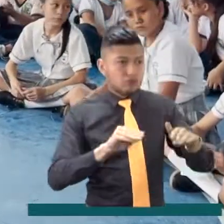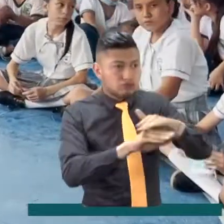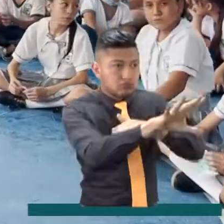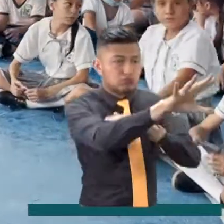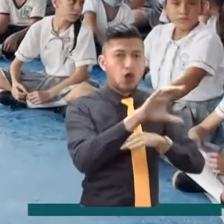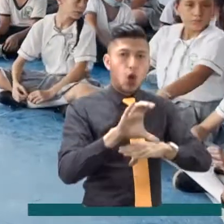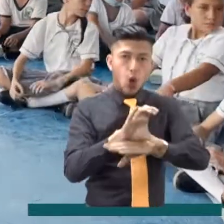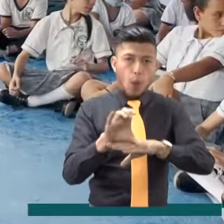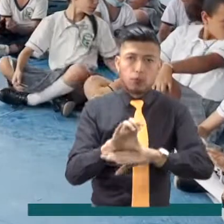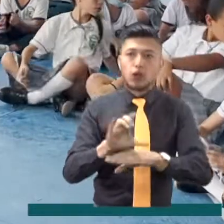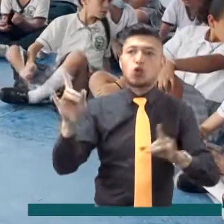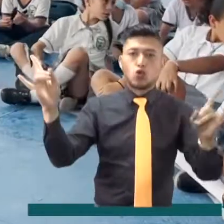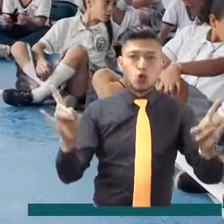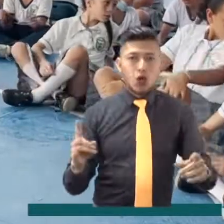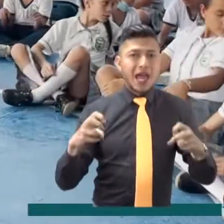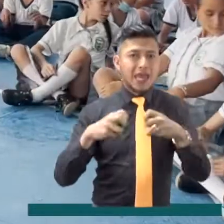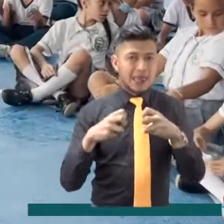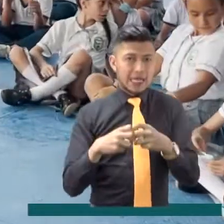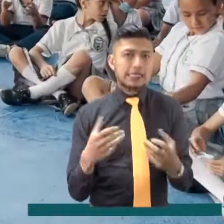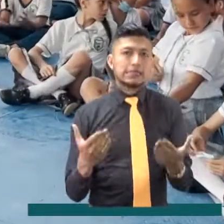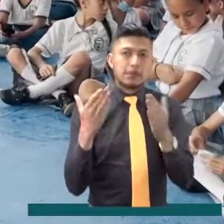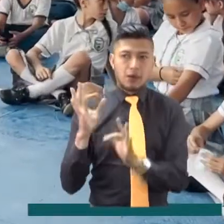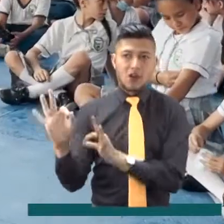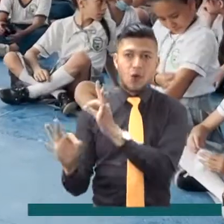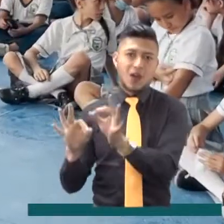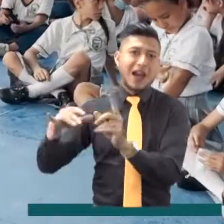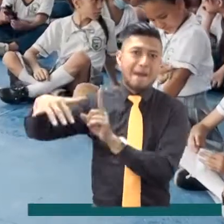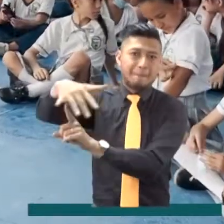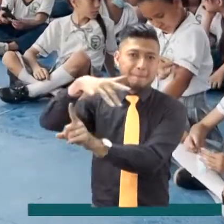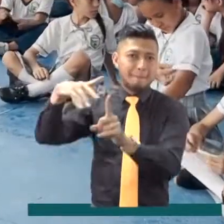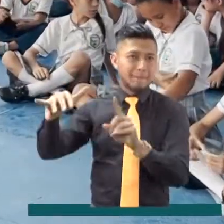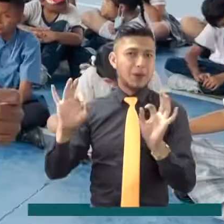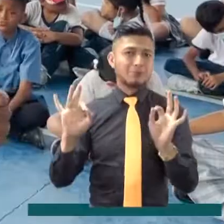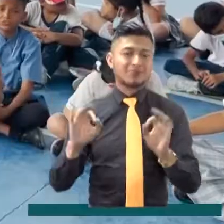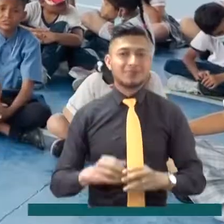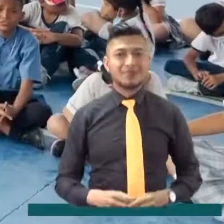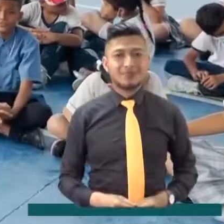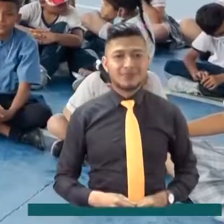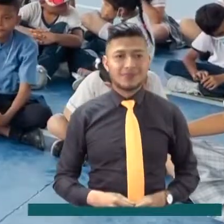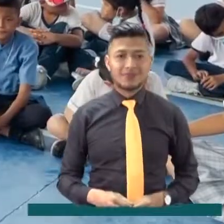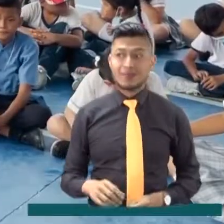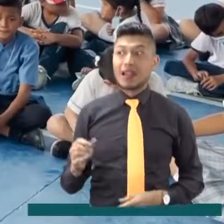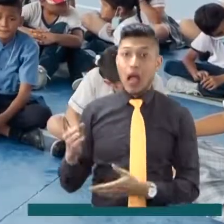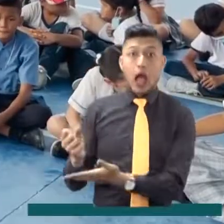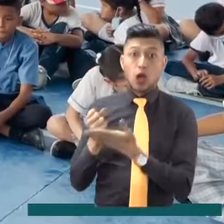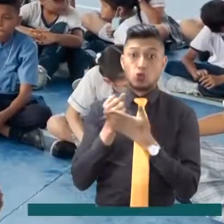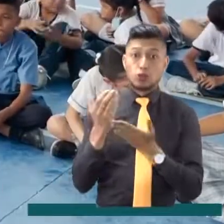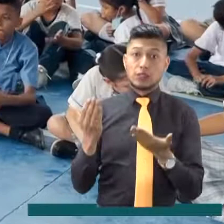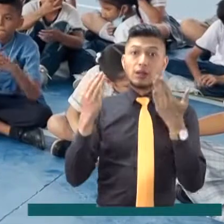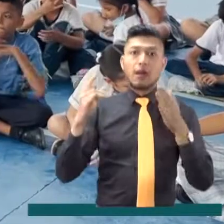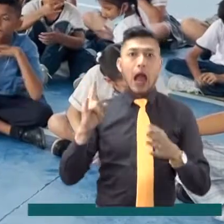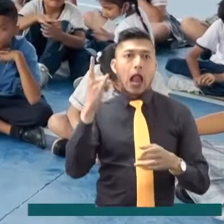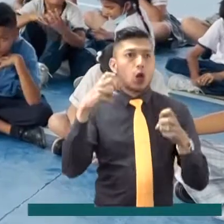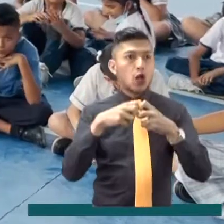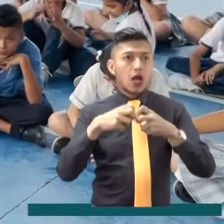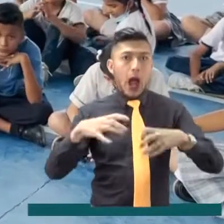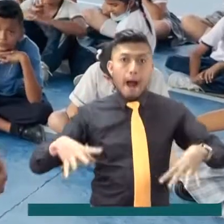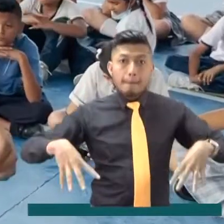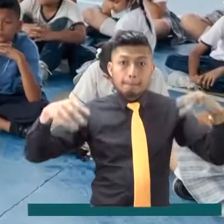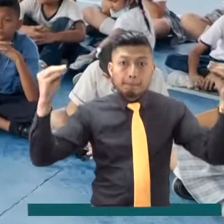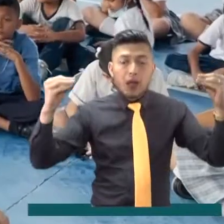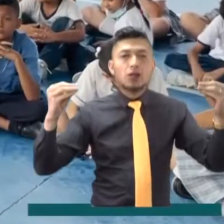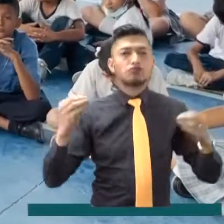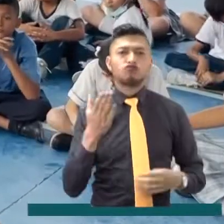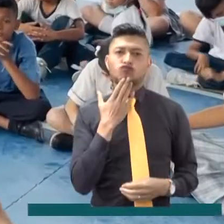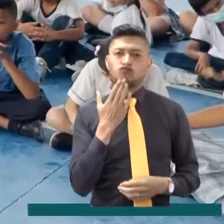a los videobin, a los computadores, y así podemos cuidar el medio ambiente. Nos ayudan por si se va la luz. Podemos